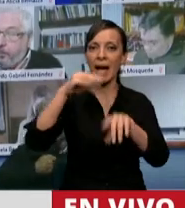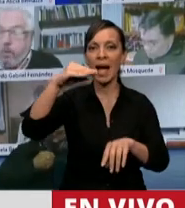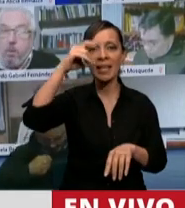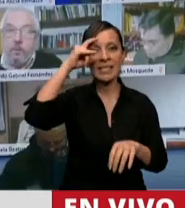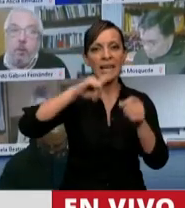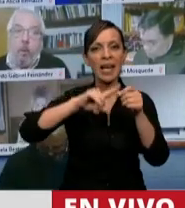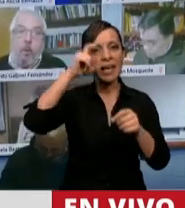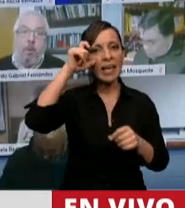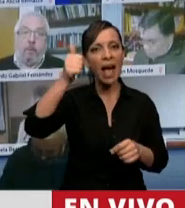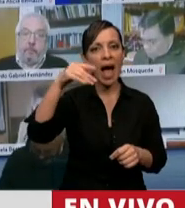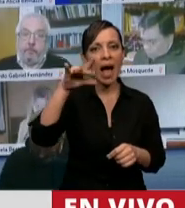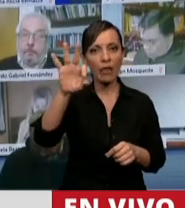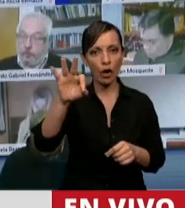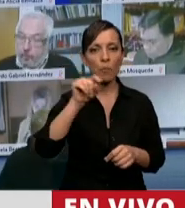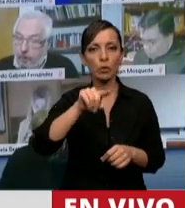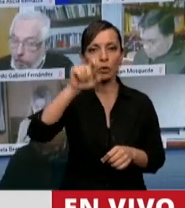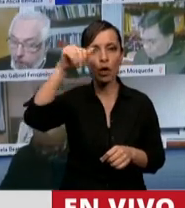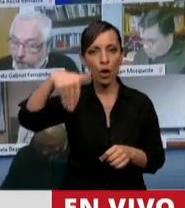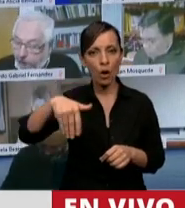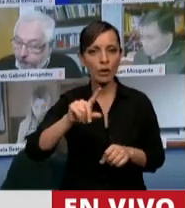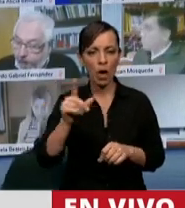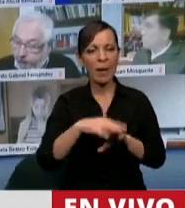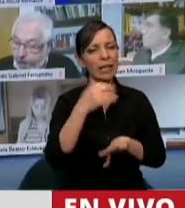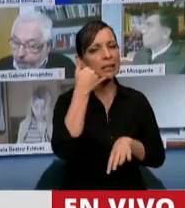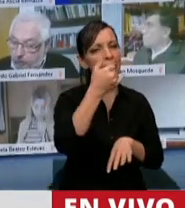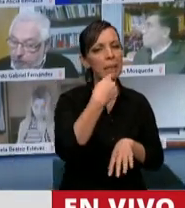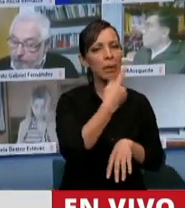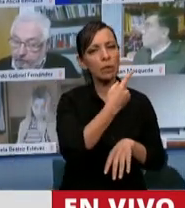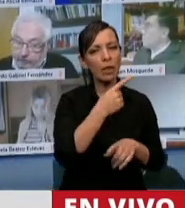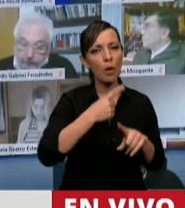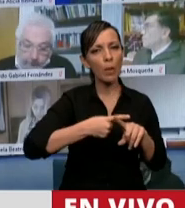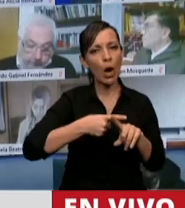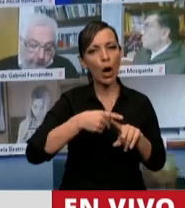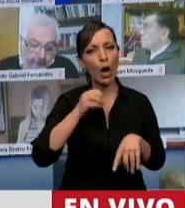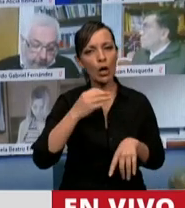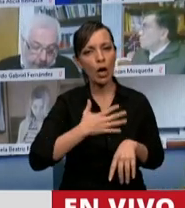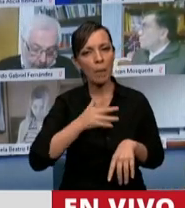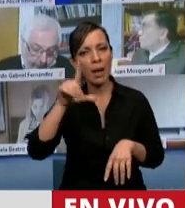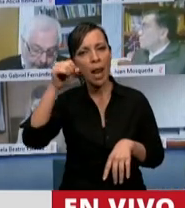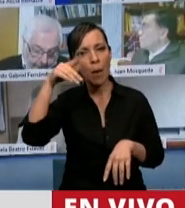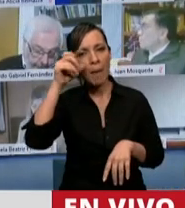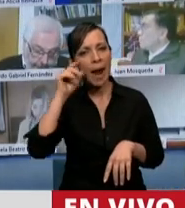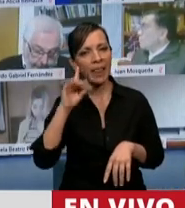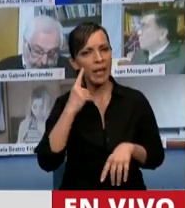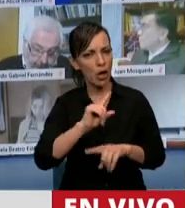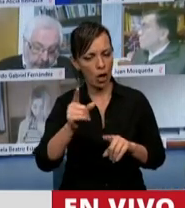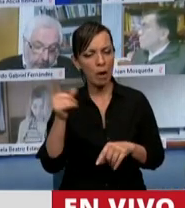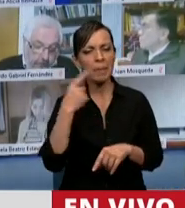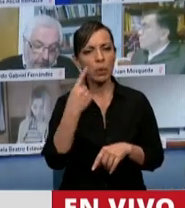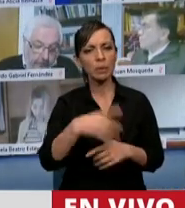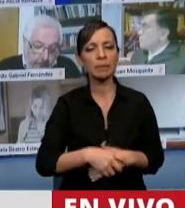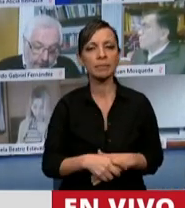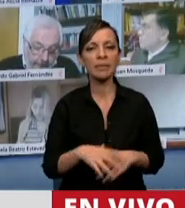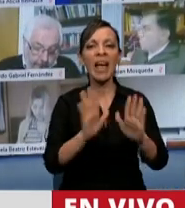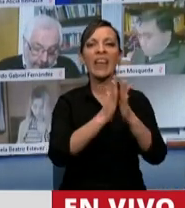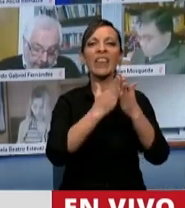porque no que llame para preguntar a nombre de lombardi sino que cheque saben que publicó el